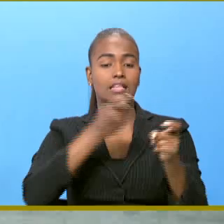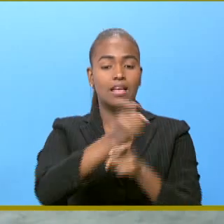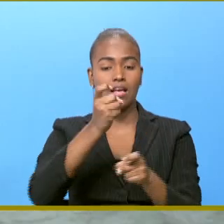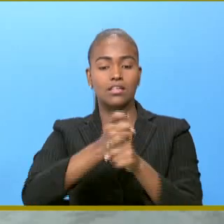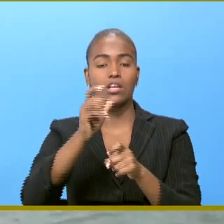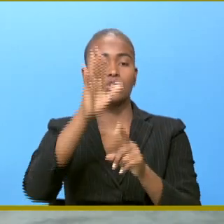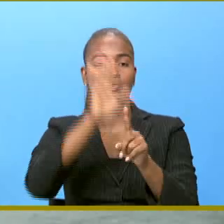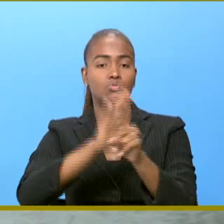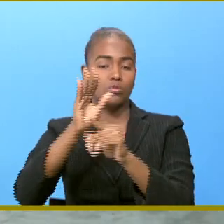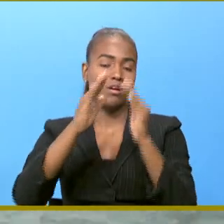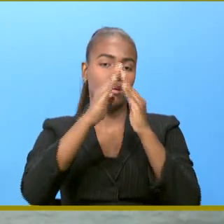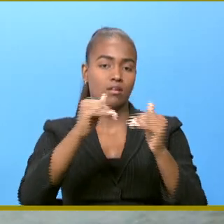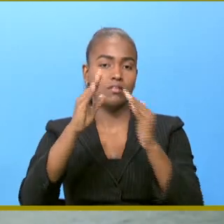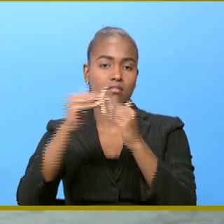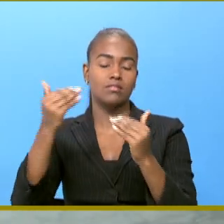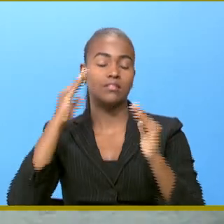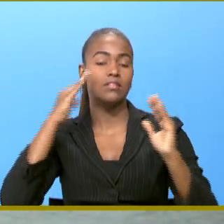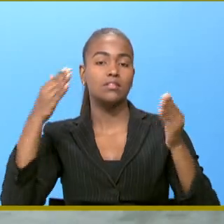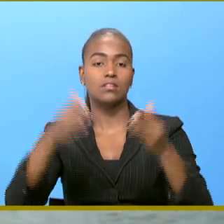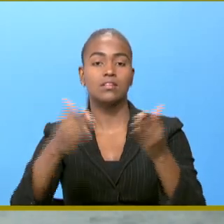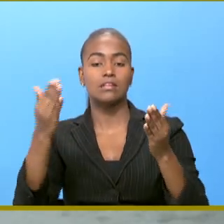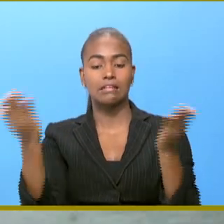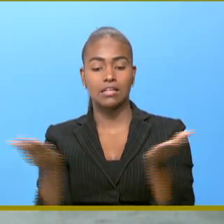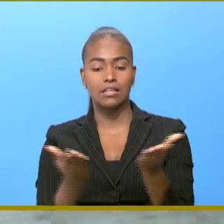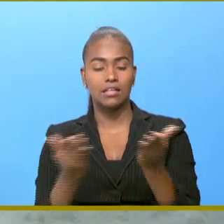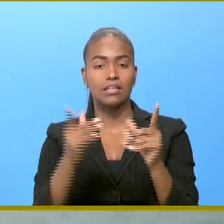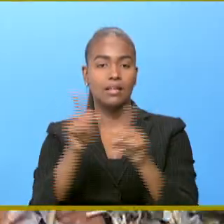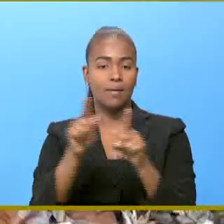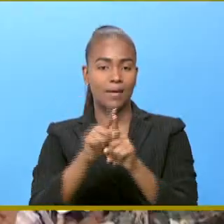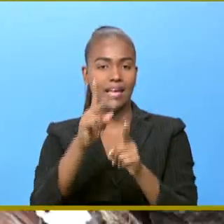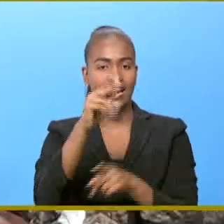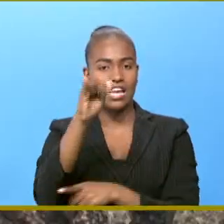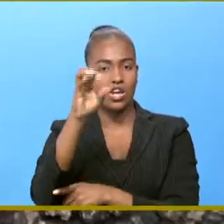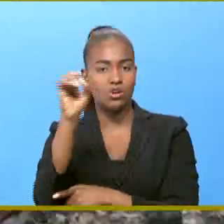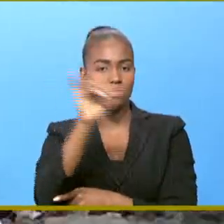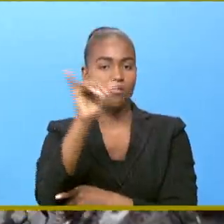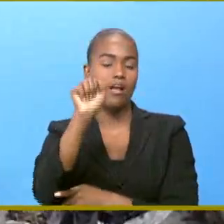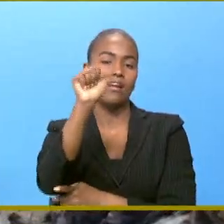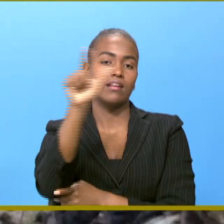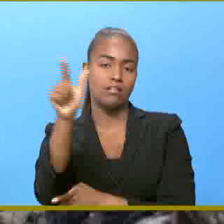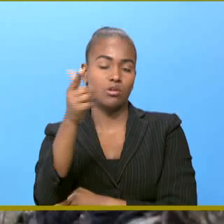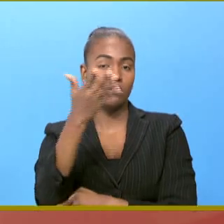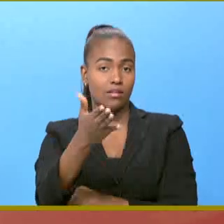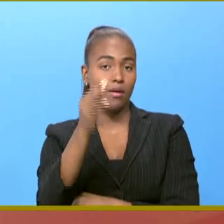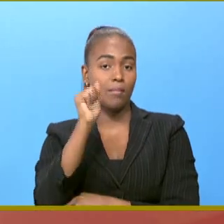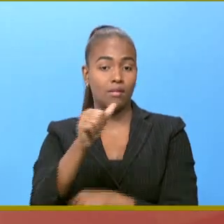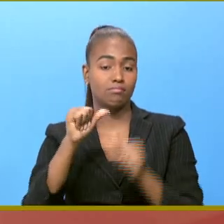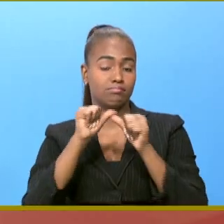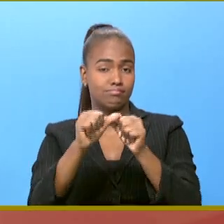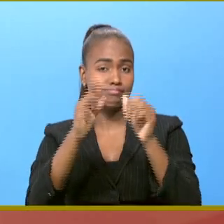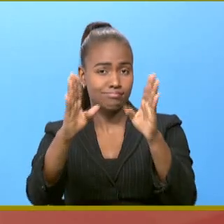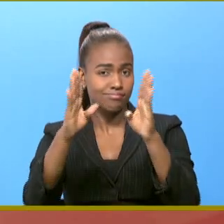sus residencias, principalmente aquí en Los Ríos y Los Alcarrizos. Usted no se pierda